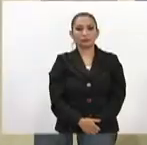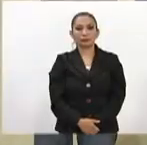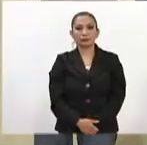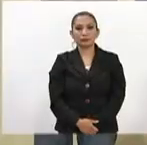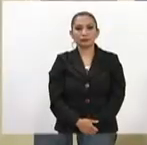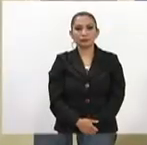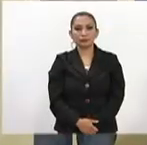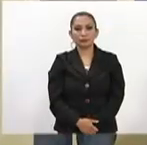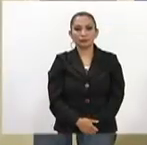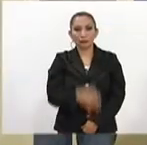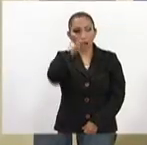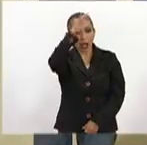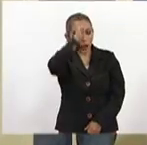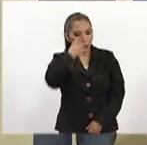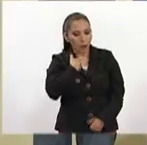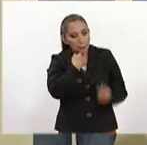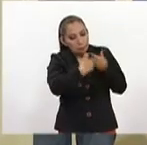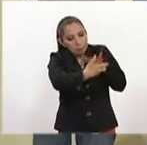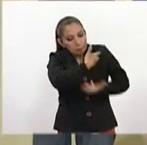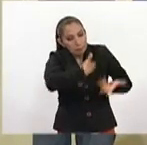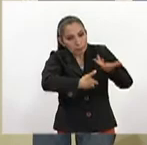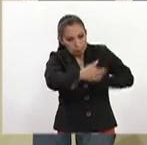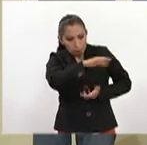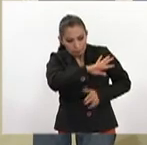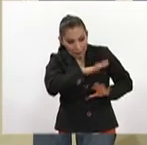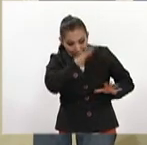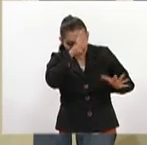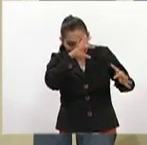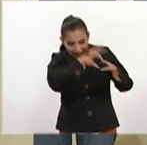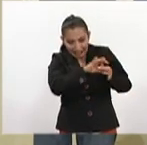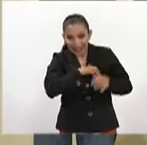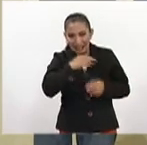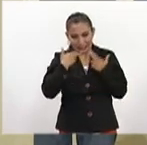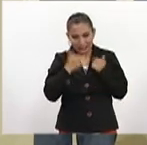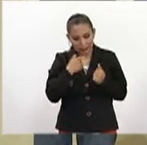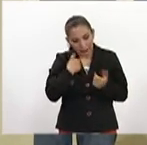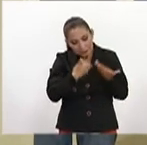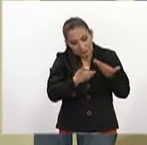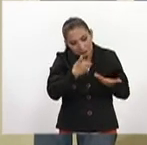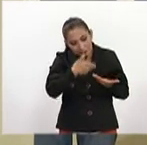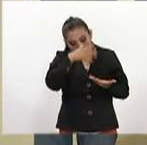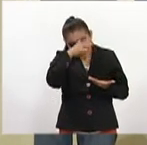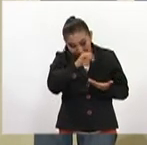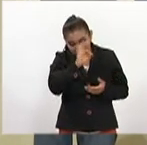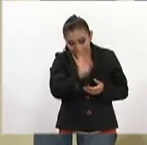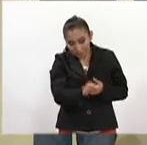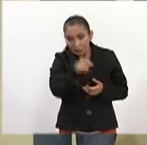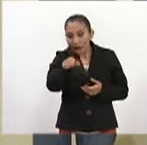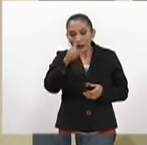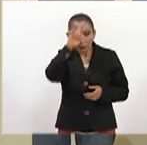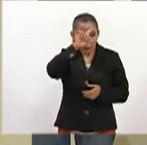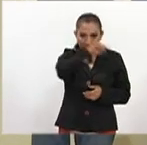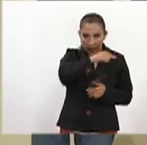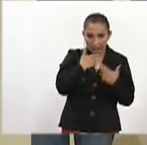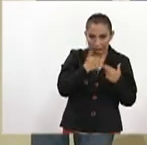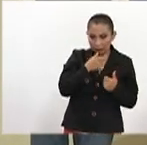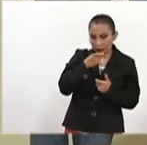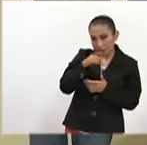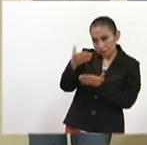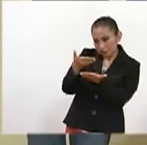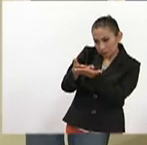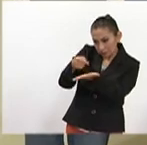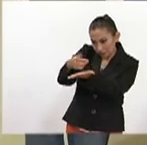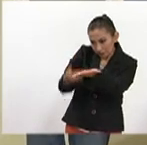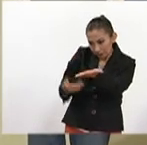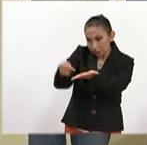El acuerdo al que hemos llegado ahora con la Secretaría de Hacienda y la propuesta que hace la Secretaría de Hacienda